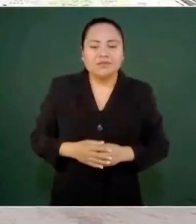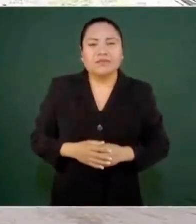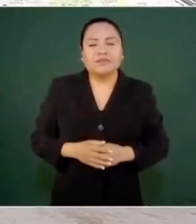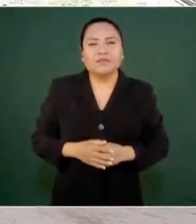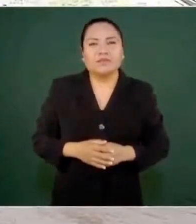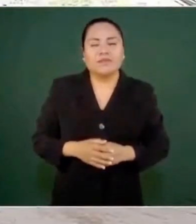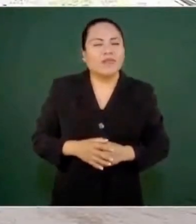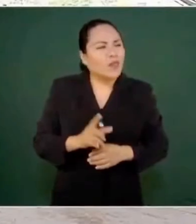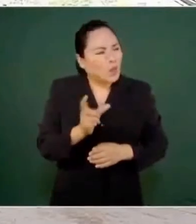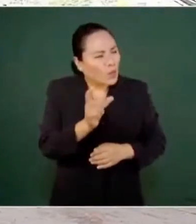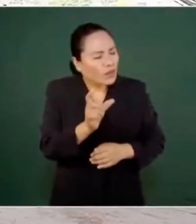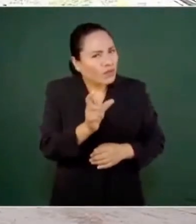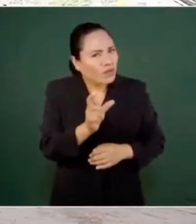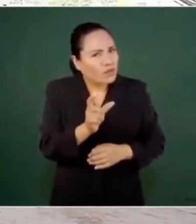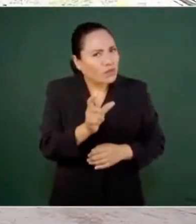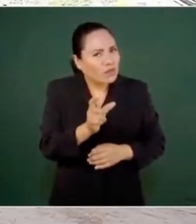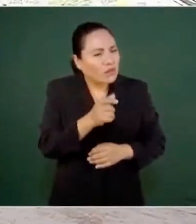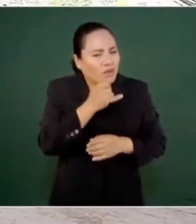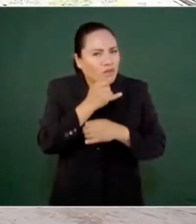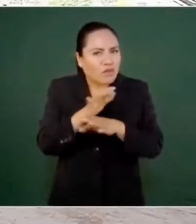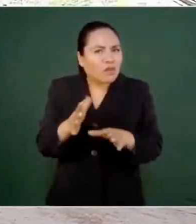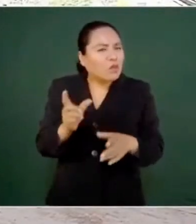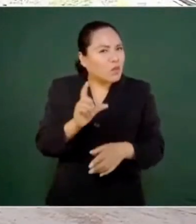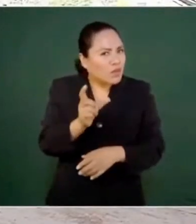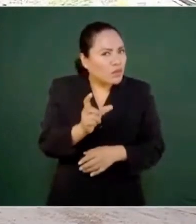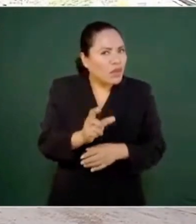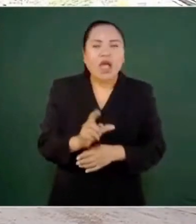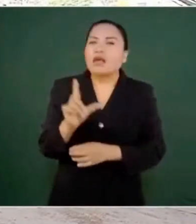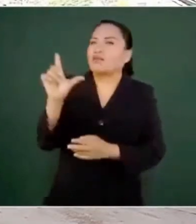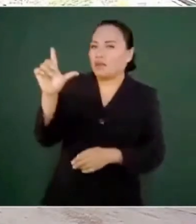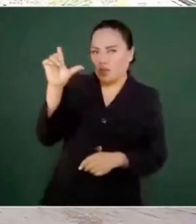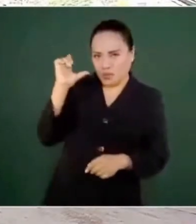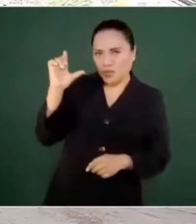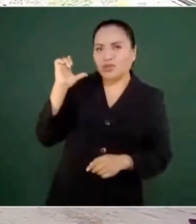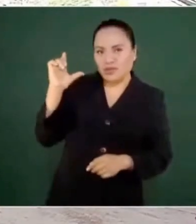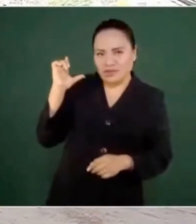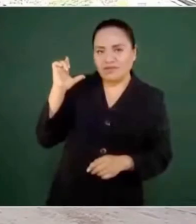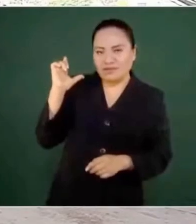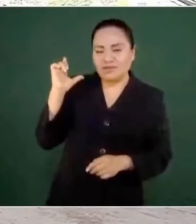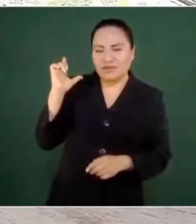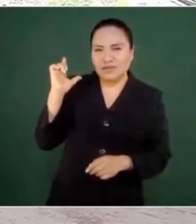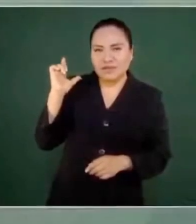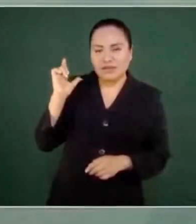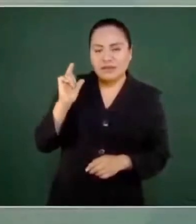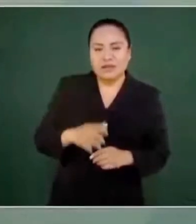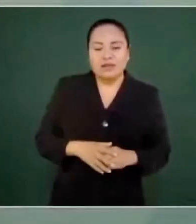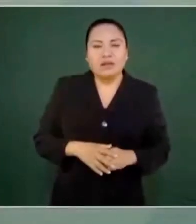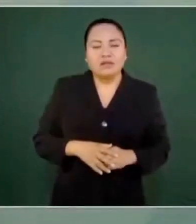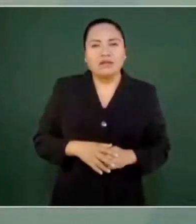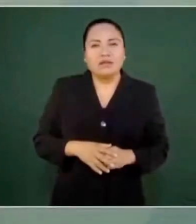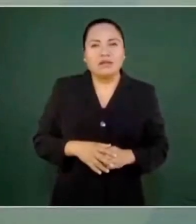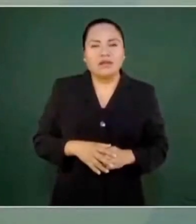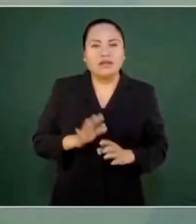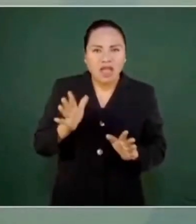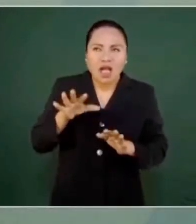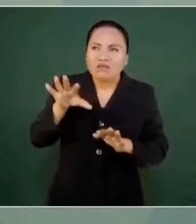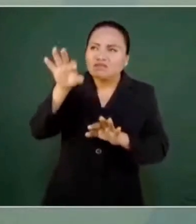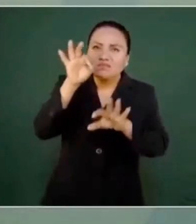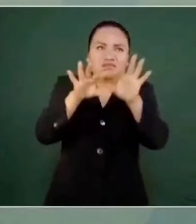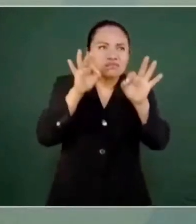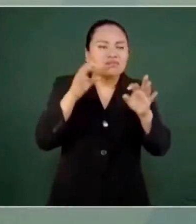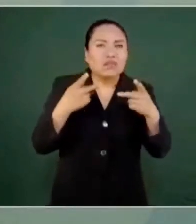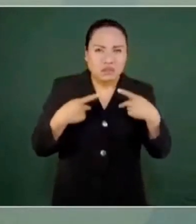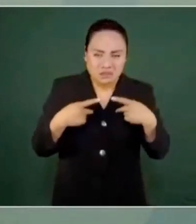¿Pero cuándo informamos? El lunes. El lunes. Y hemos encontrado alrededor